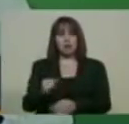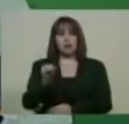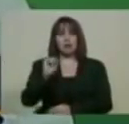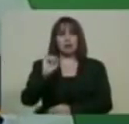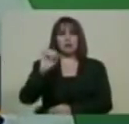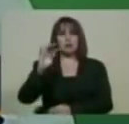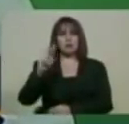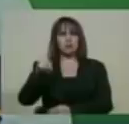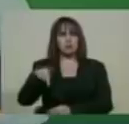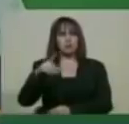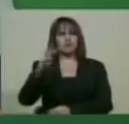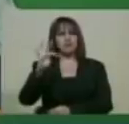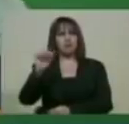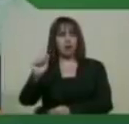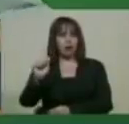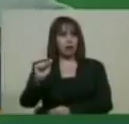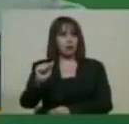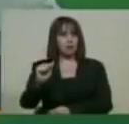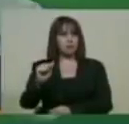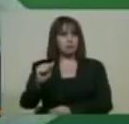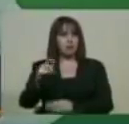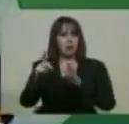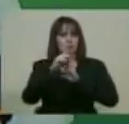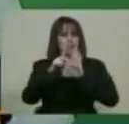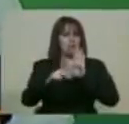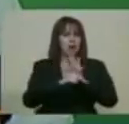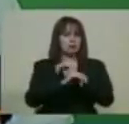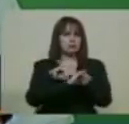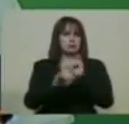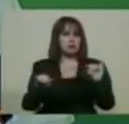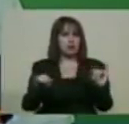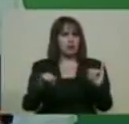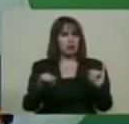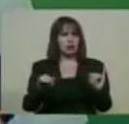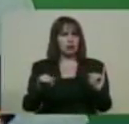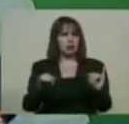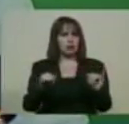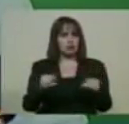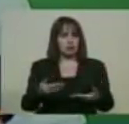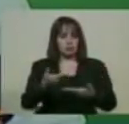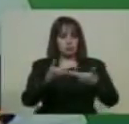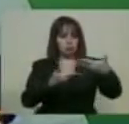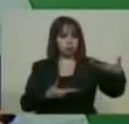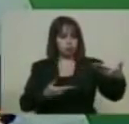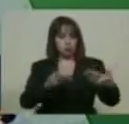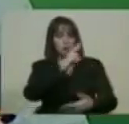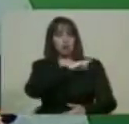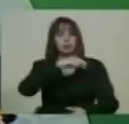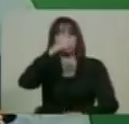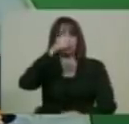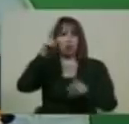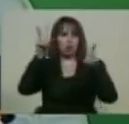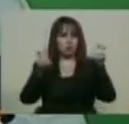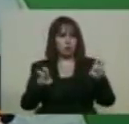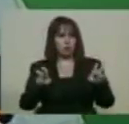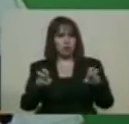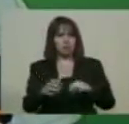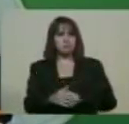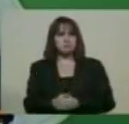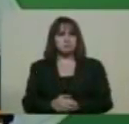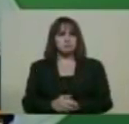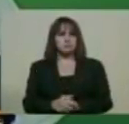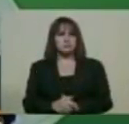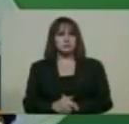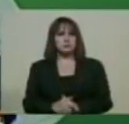muy importante. Ya hay un plan establecido con la nueva directora del ICFA, no sé si está aquí, no está